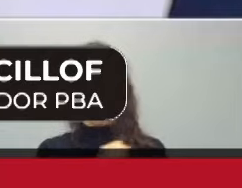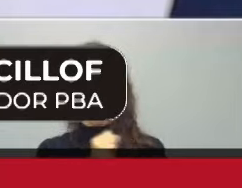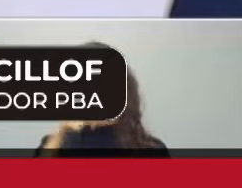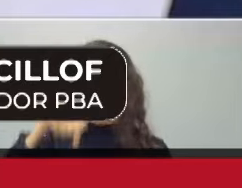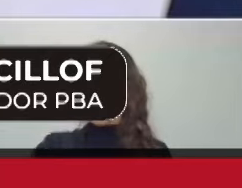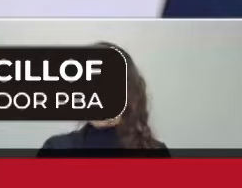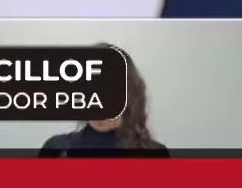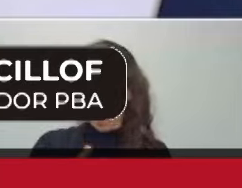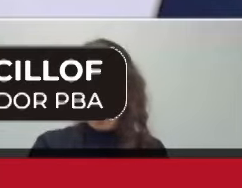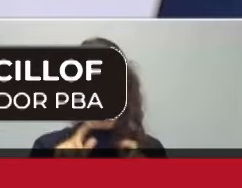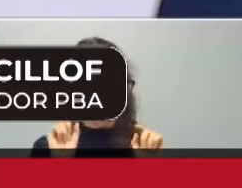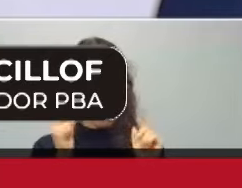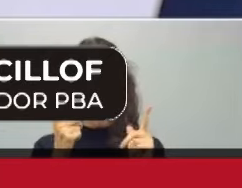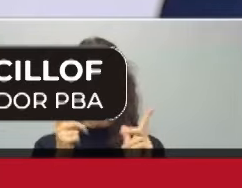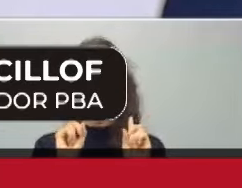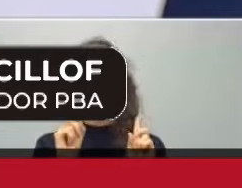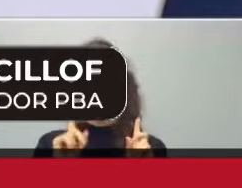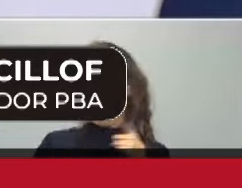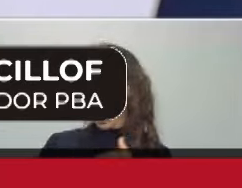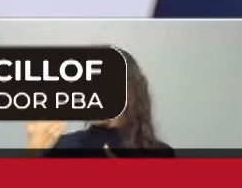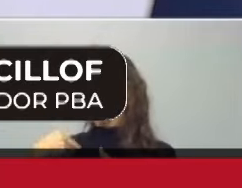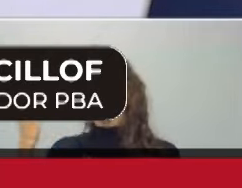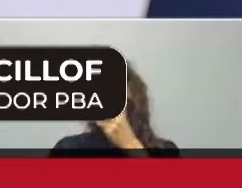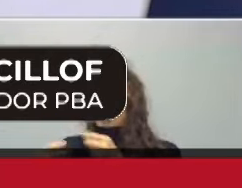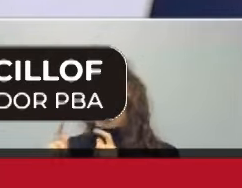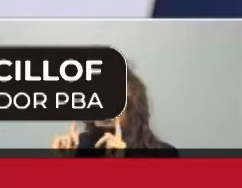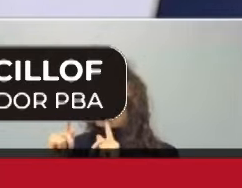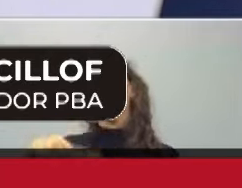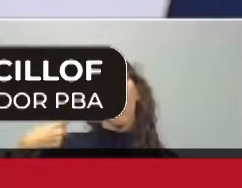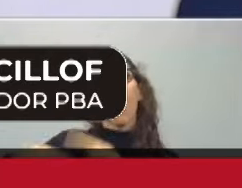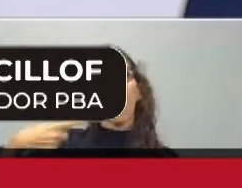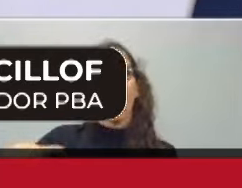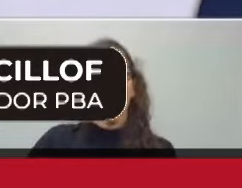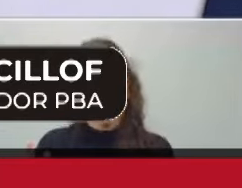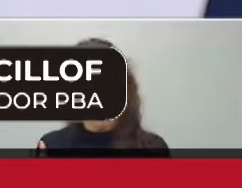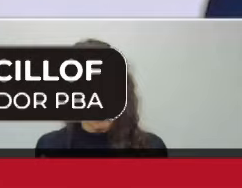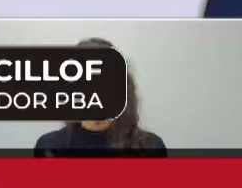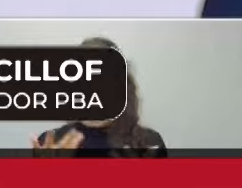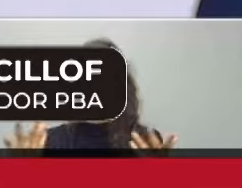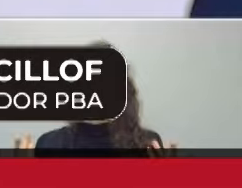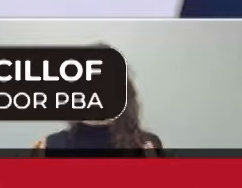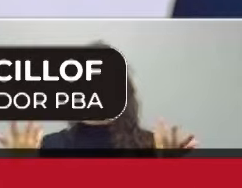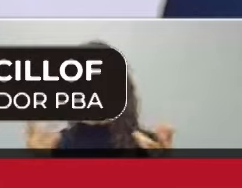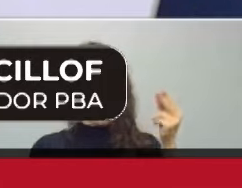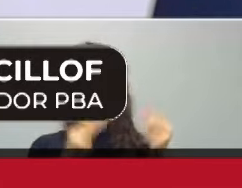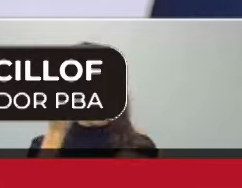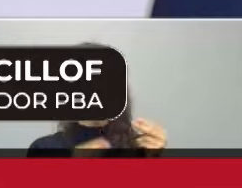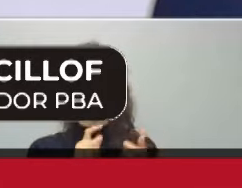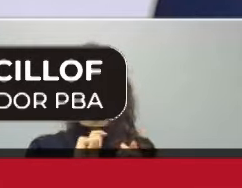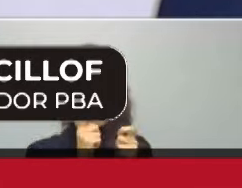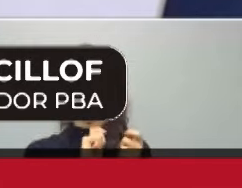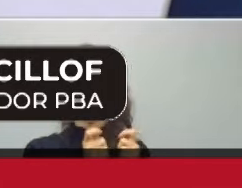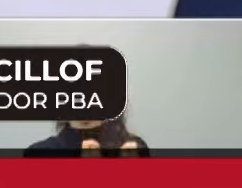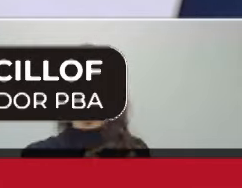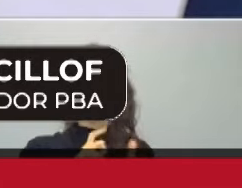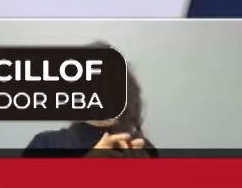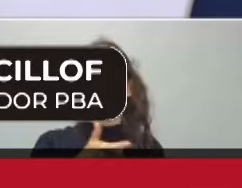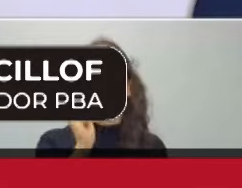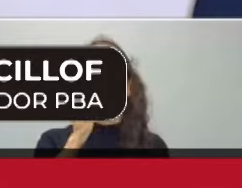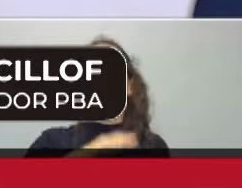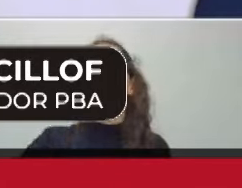prorrogado del ejercicio anterior, obviamente las reconfiguraciones del presupuesto quedan en manos del presidente,